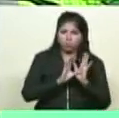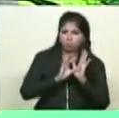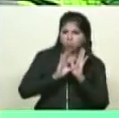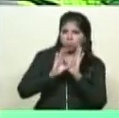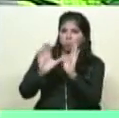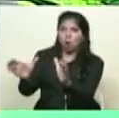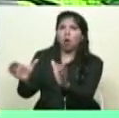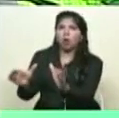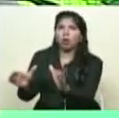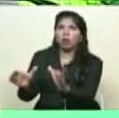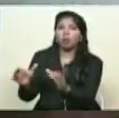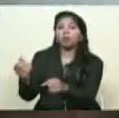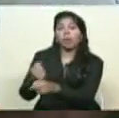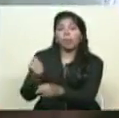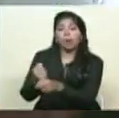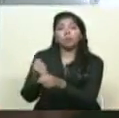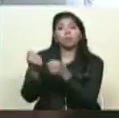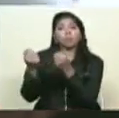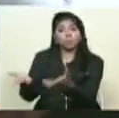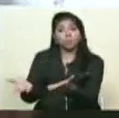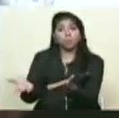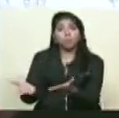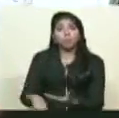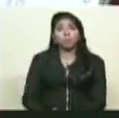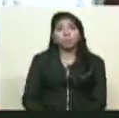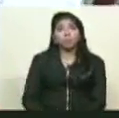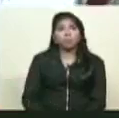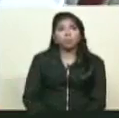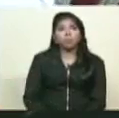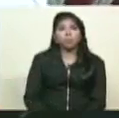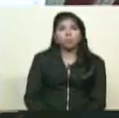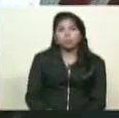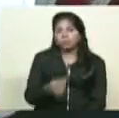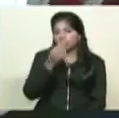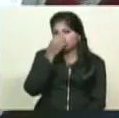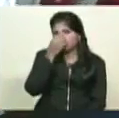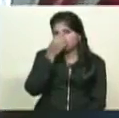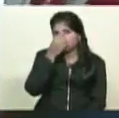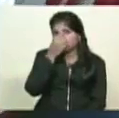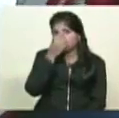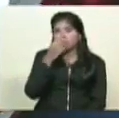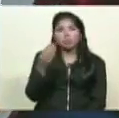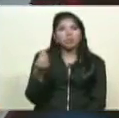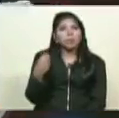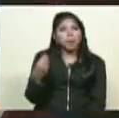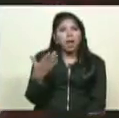seguir en una fase más avanzada de recuperación